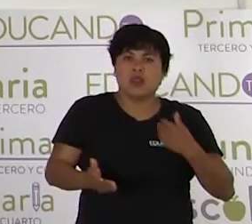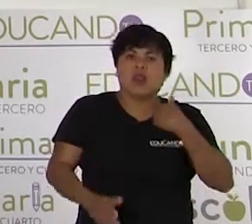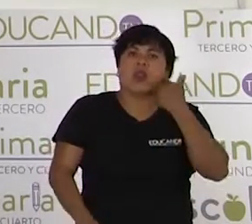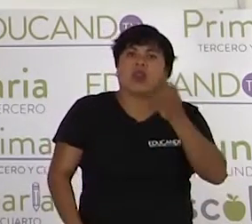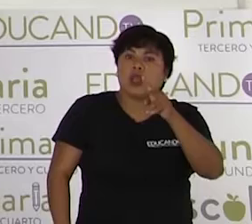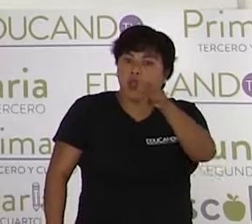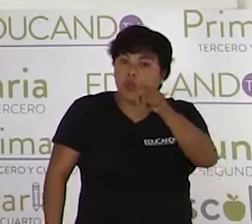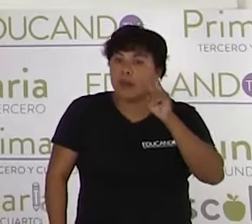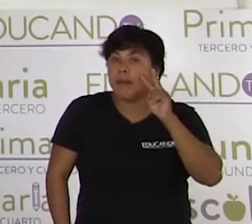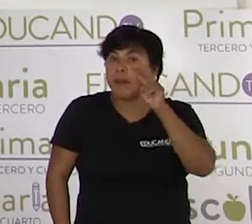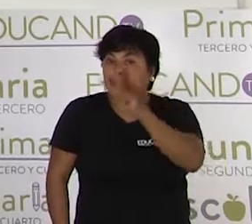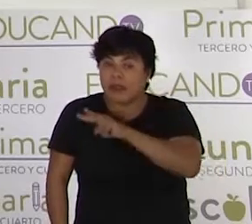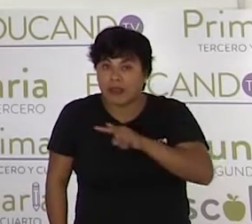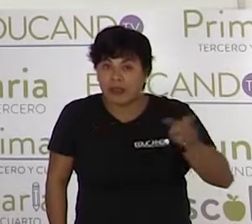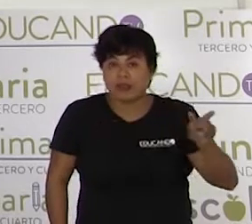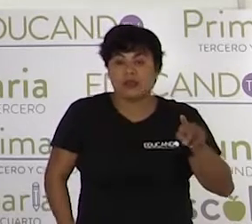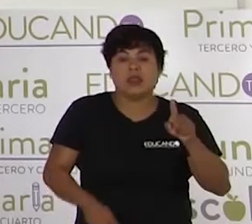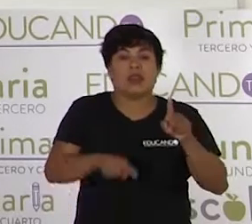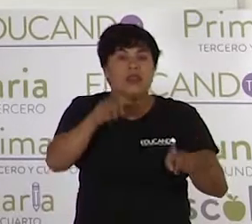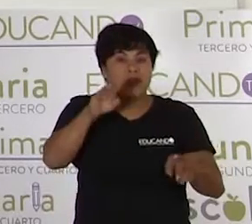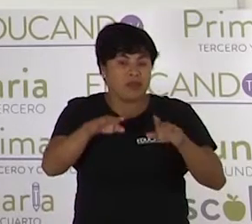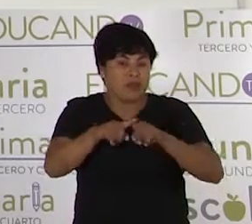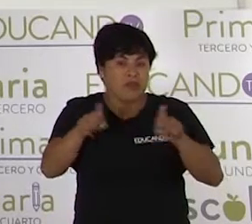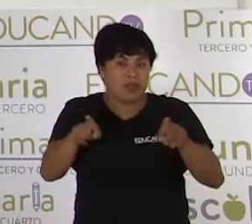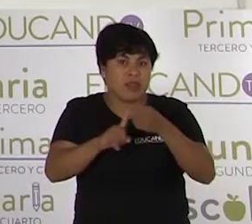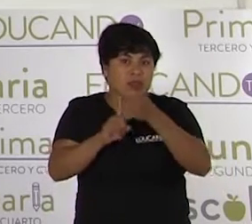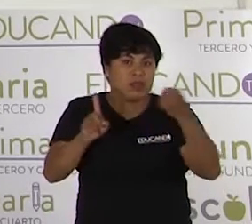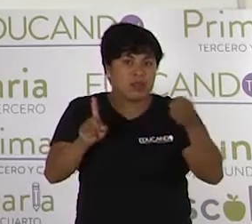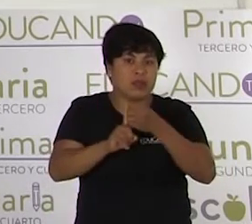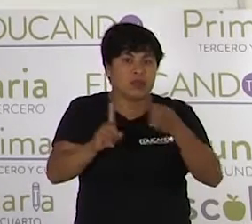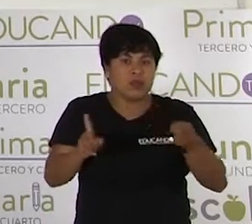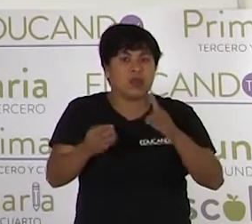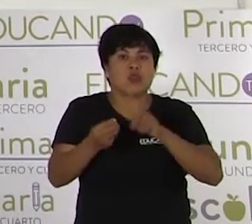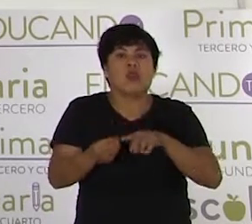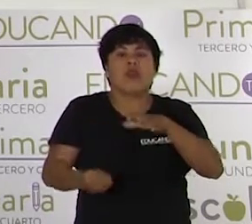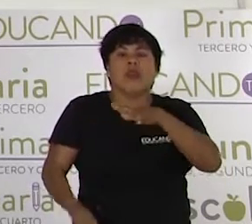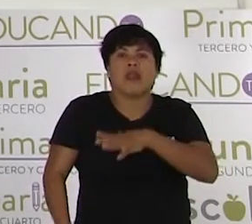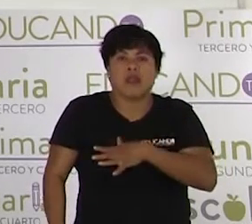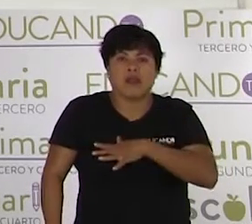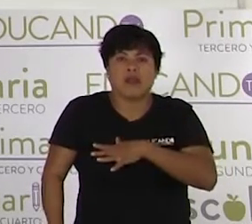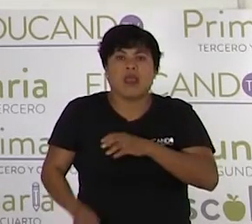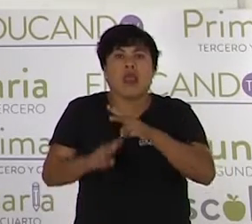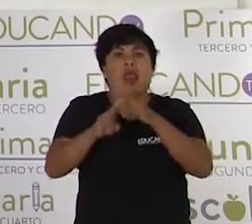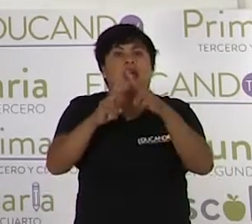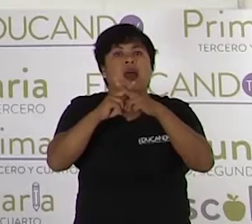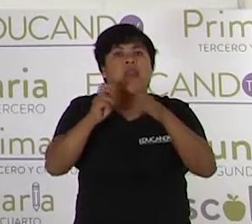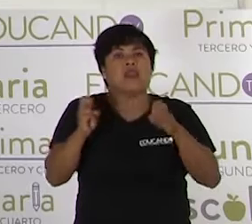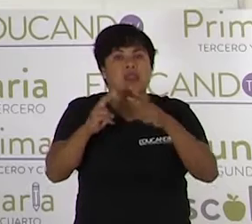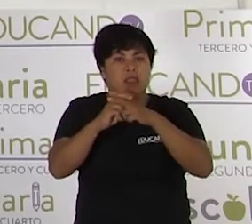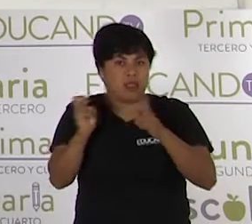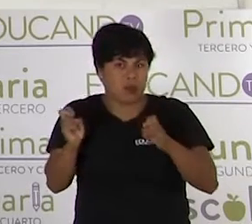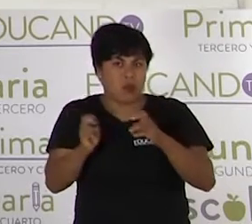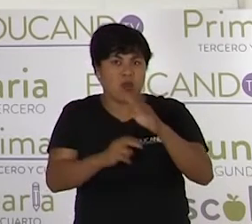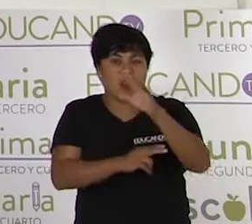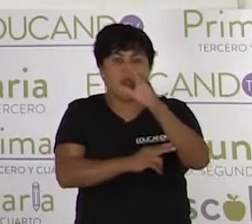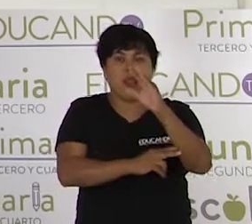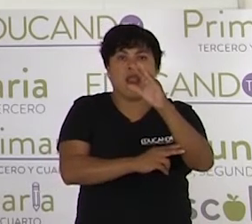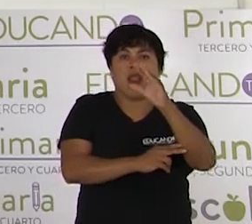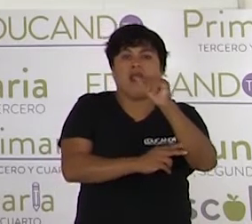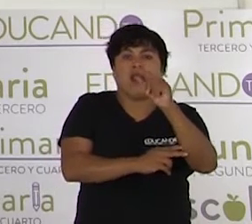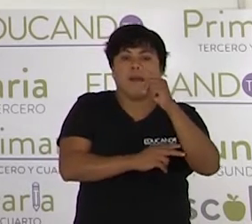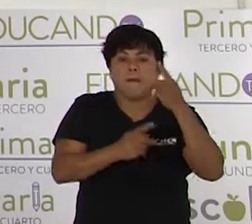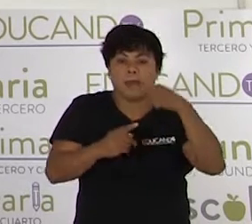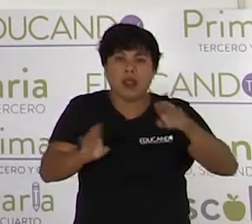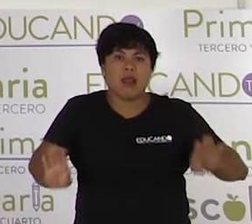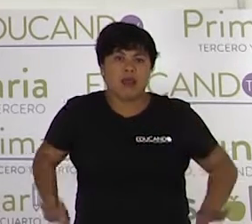que identifiques en ambas oraciones dónde hay un adjetivo calificativo.